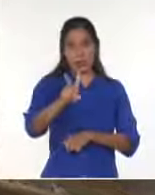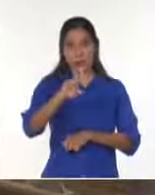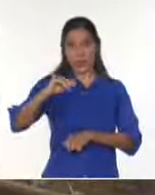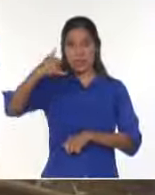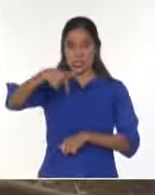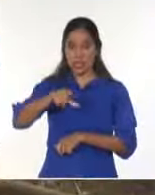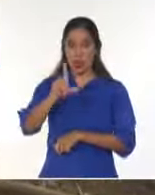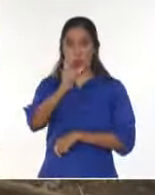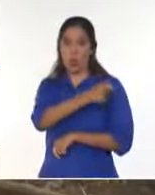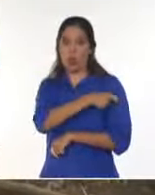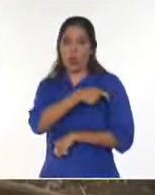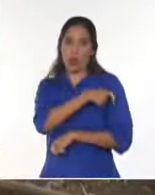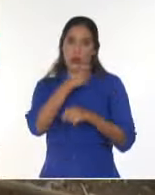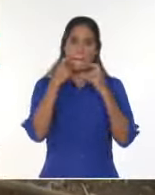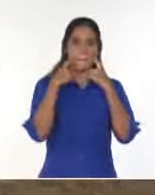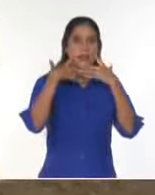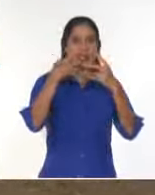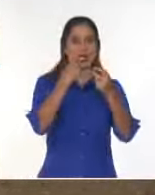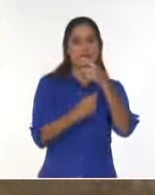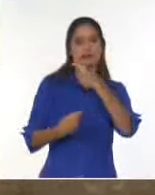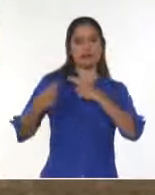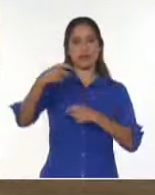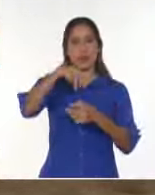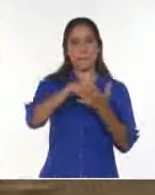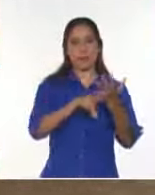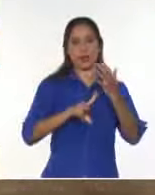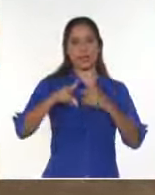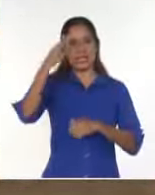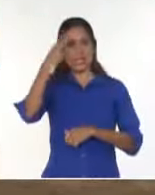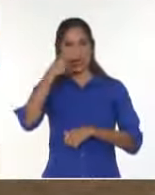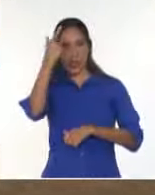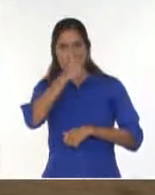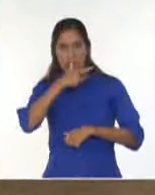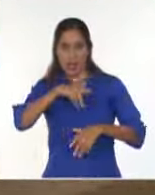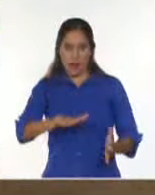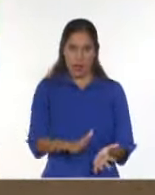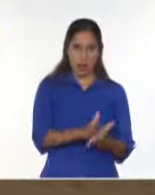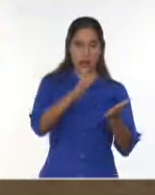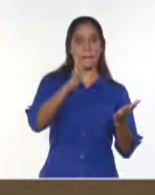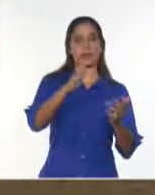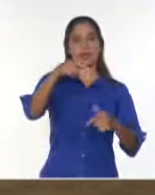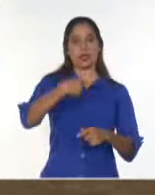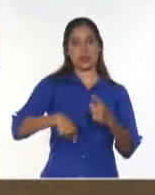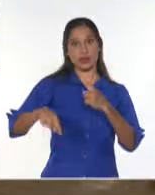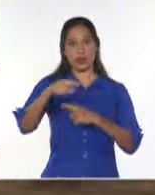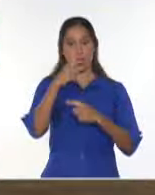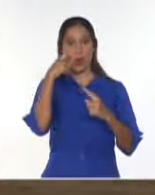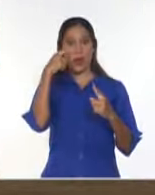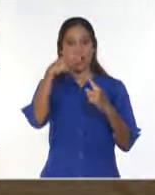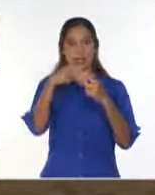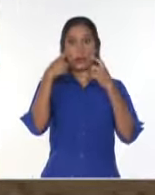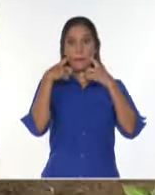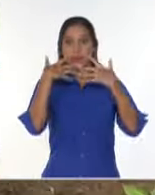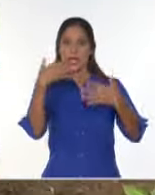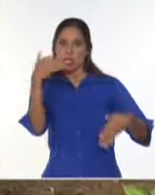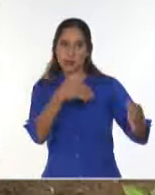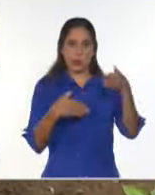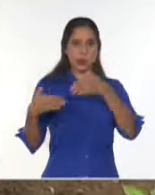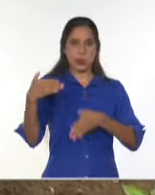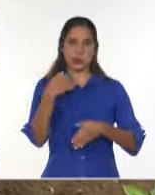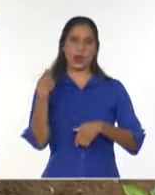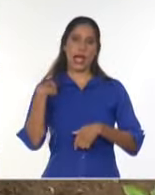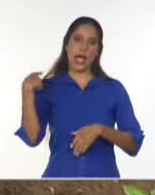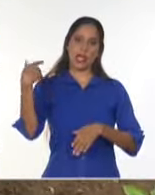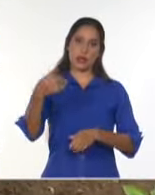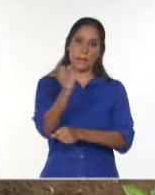julio, como uno de los principales compromisos de Ciego de Ávila por la gesta, tarea que proseguirá por el resto del año para lograr